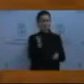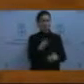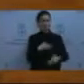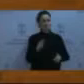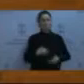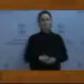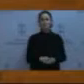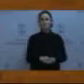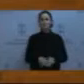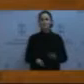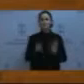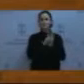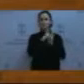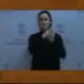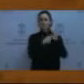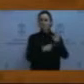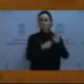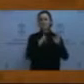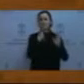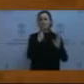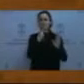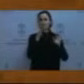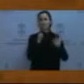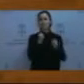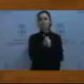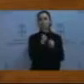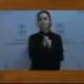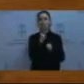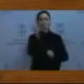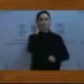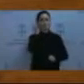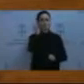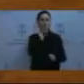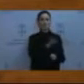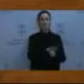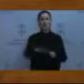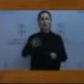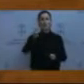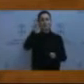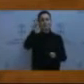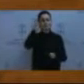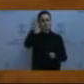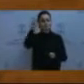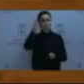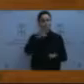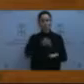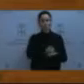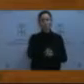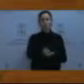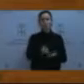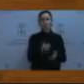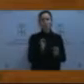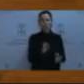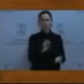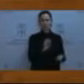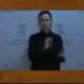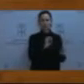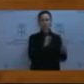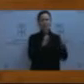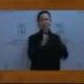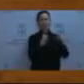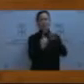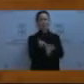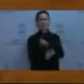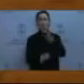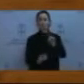esta misma ley se reconoce que la actividad de las mujeres en el medio rural ha sufrido bastantes cambios, pero